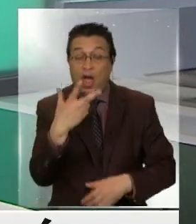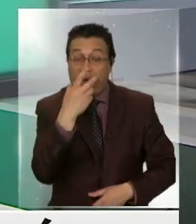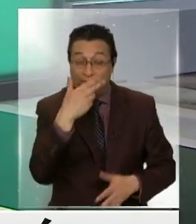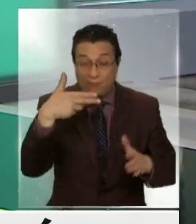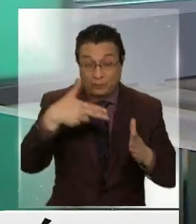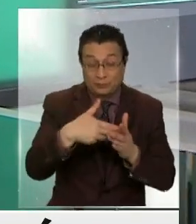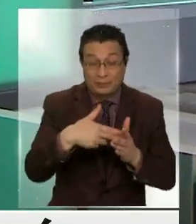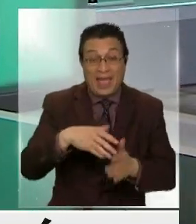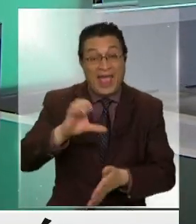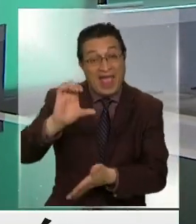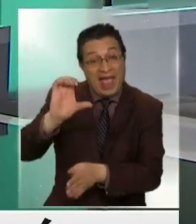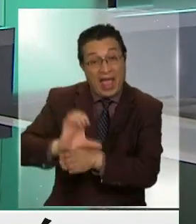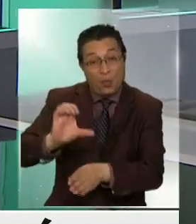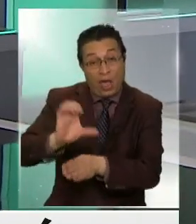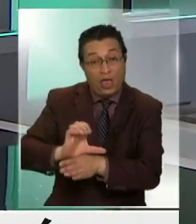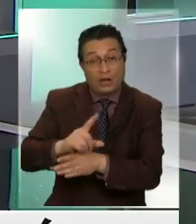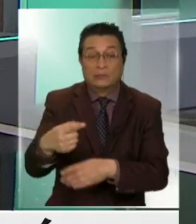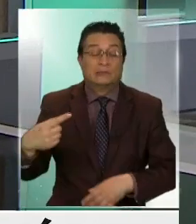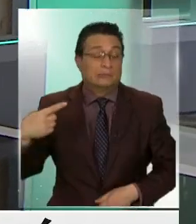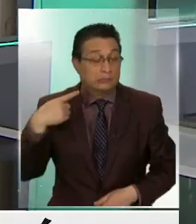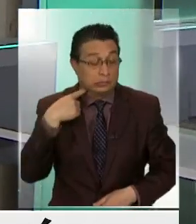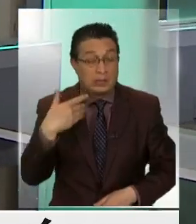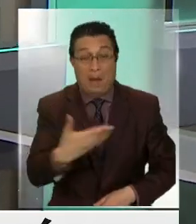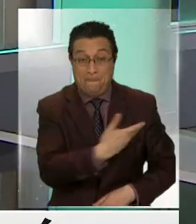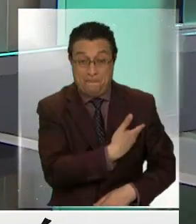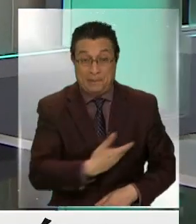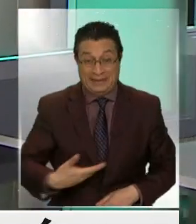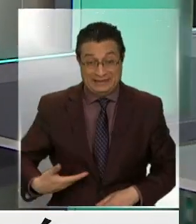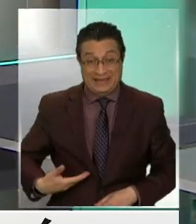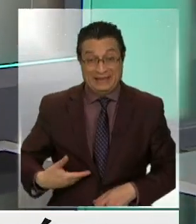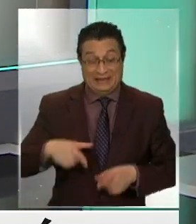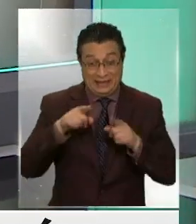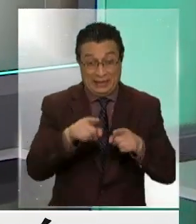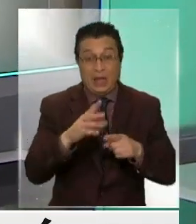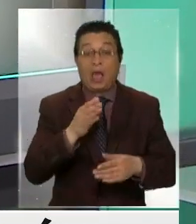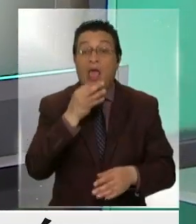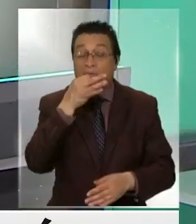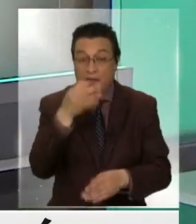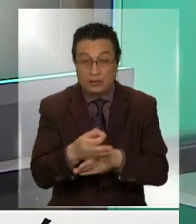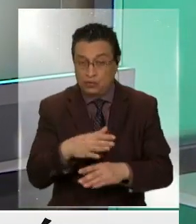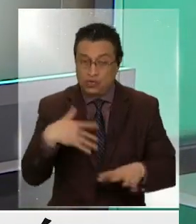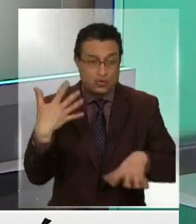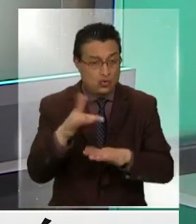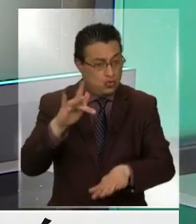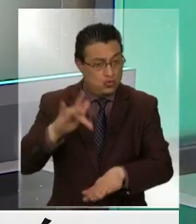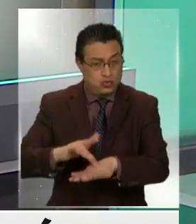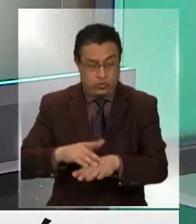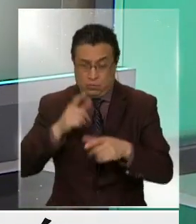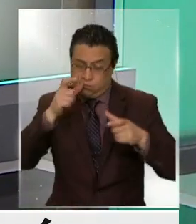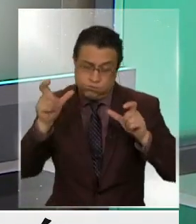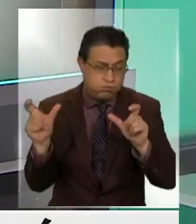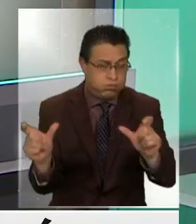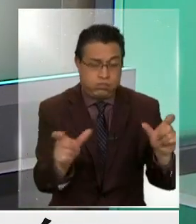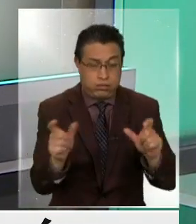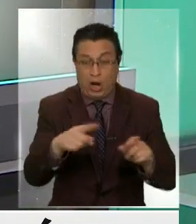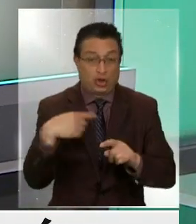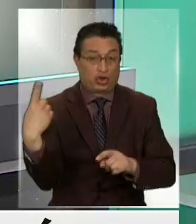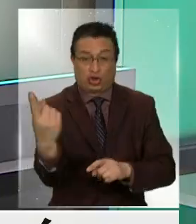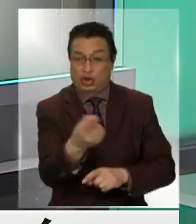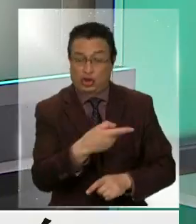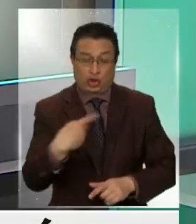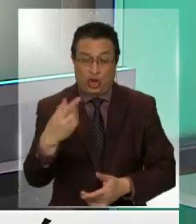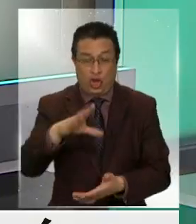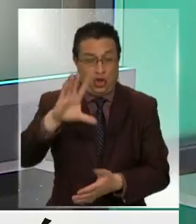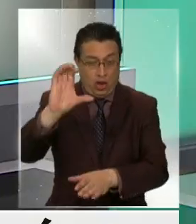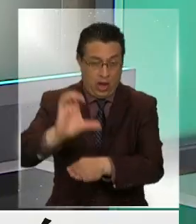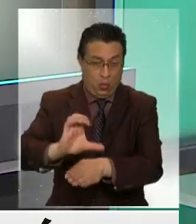tiene a Ecuador sumido en el caos. De hecho, el presidente Lenín Moreno decretó estado de excepción en todo el territorio. Andrés Ramírez, con la